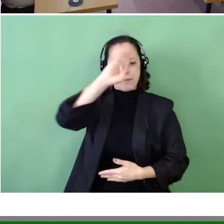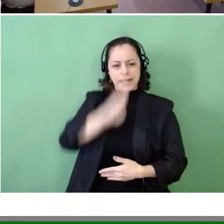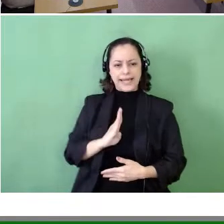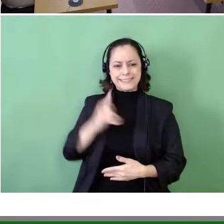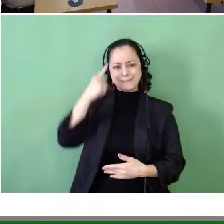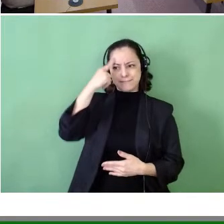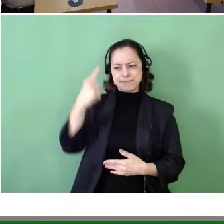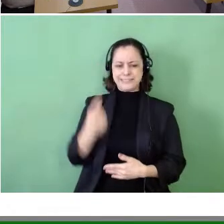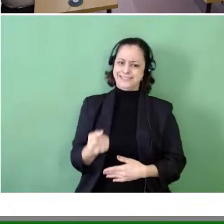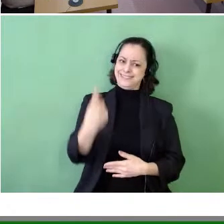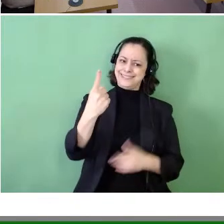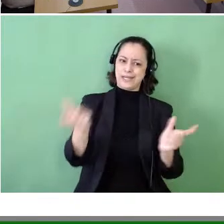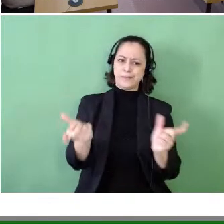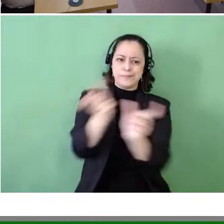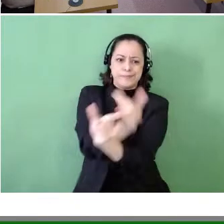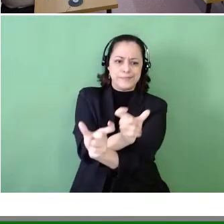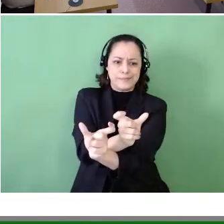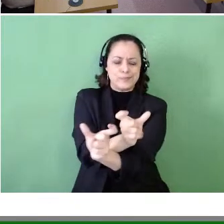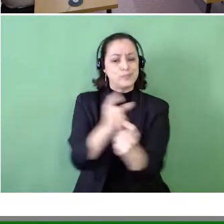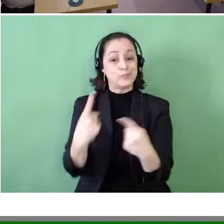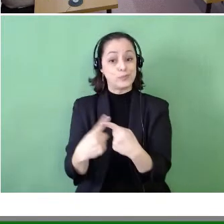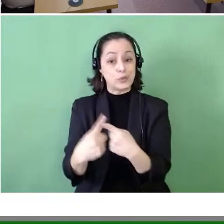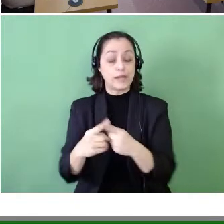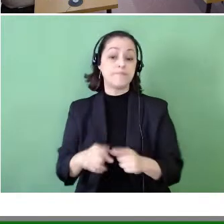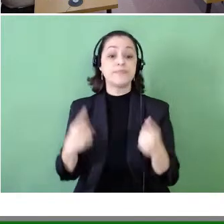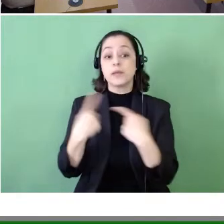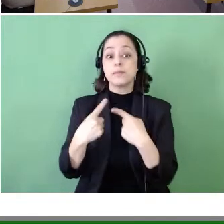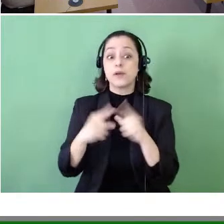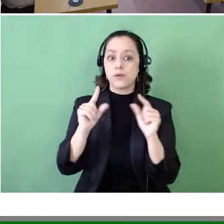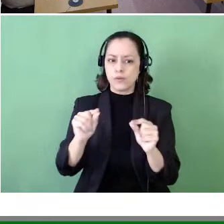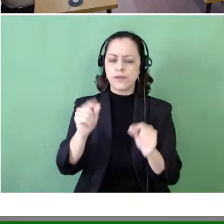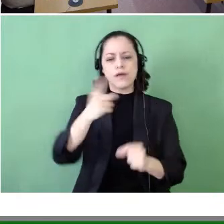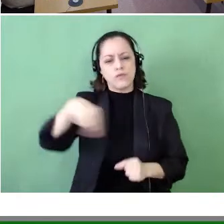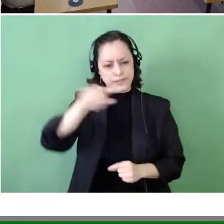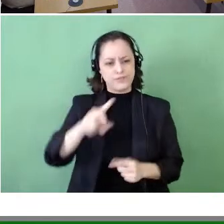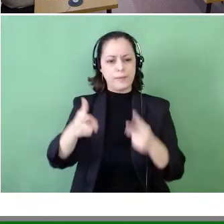intérpretes y traductores porque la interpretación, como van a ver